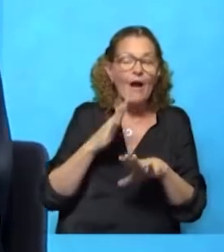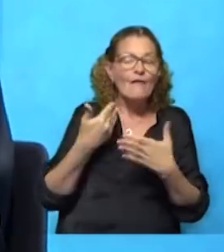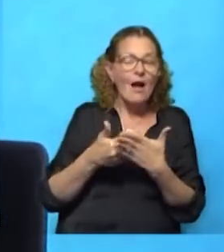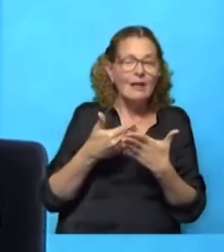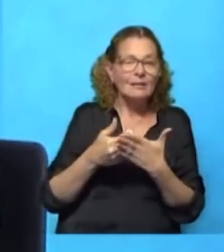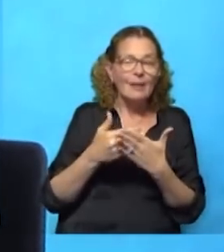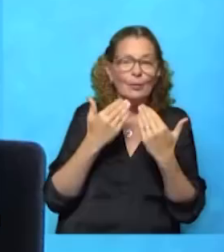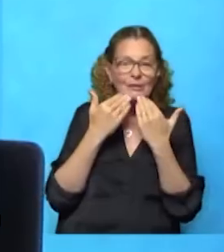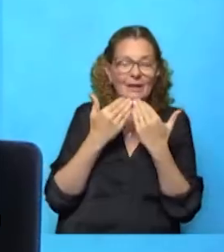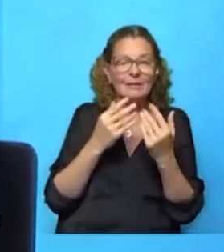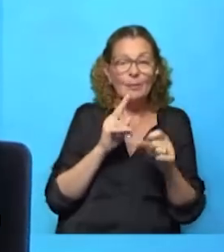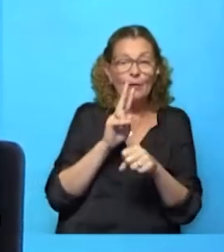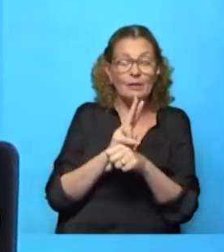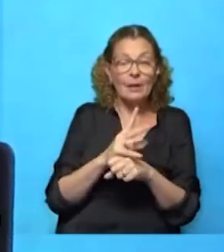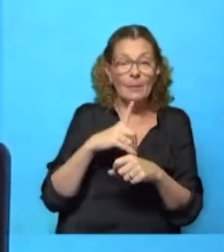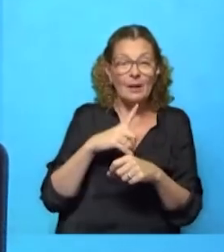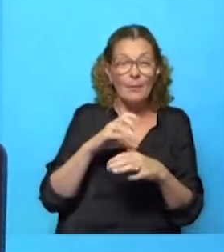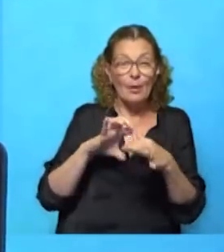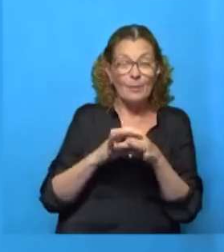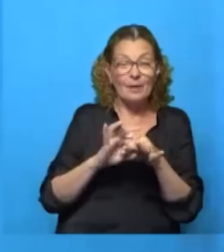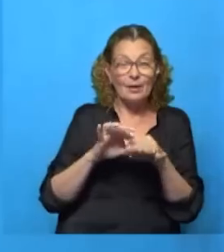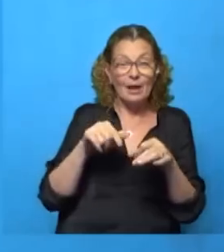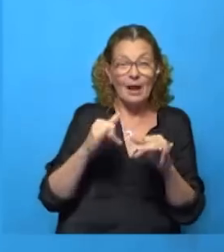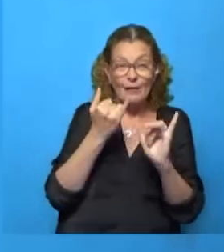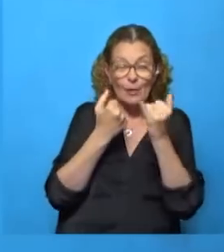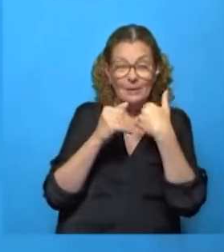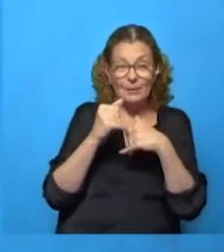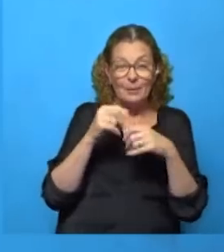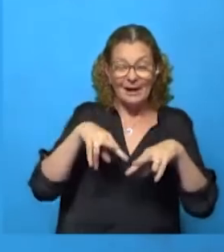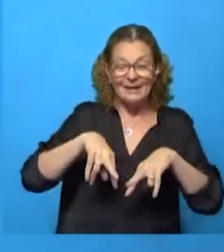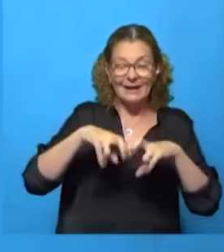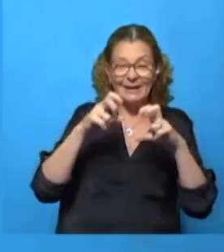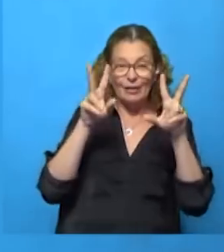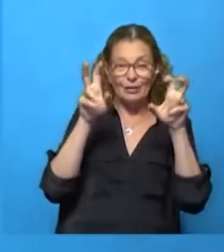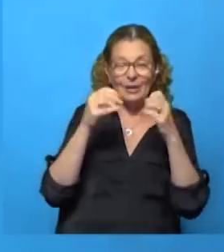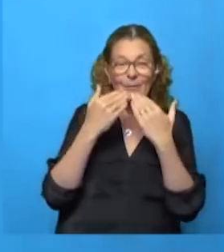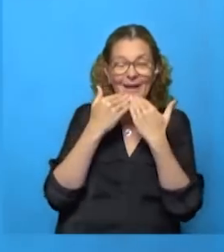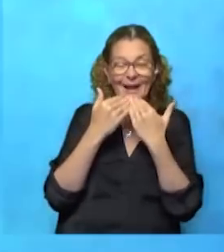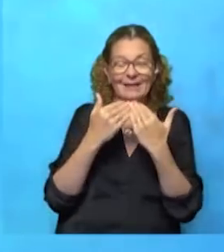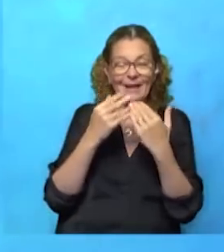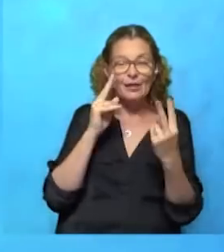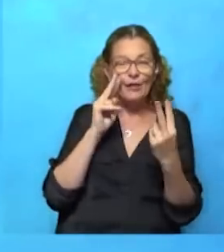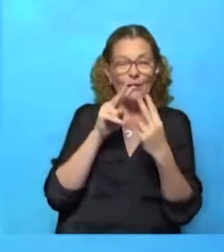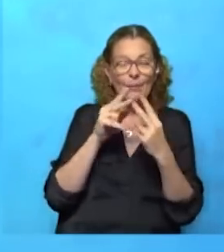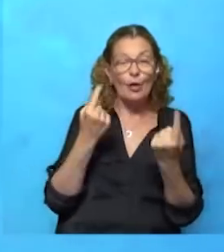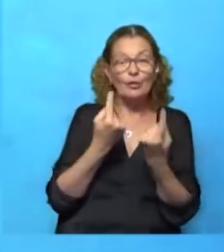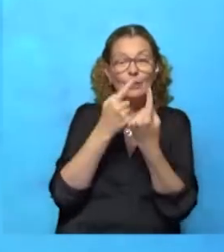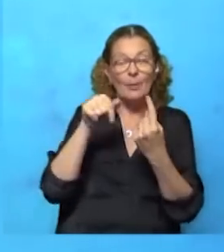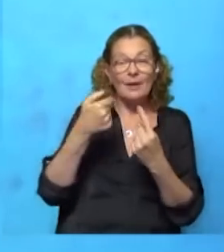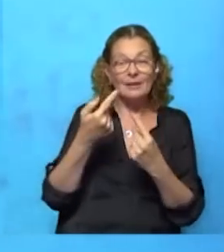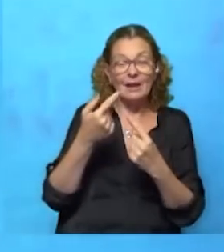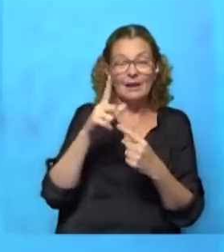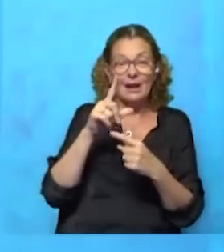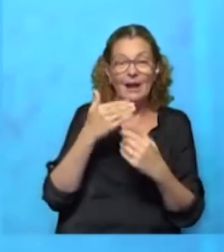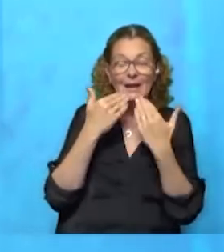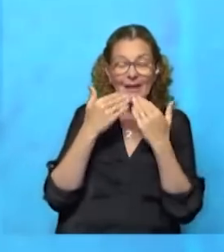Eduardo Muchas gracias como siempre te esperamos el miércoles acá en el informativo para seguir analizando temas como no nos vemos Gracias Nos encontramos mañana con más